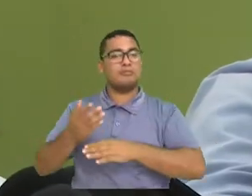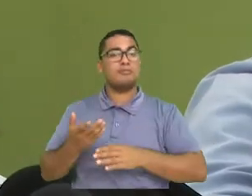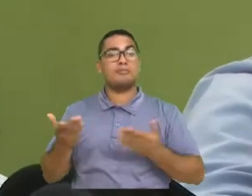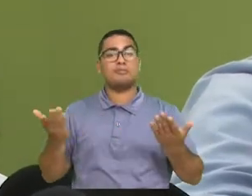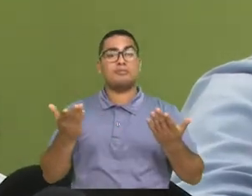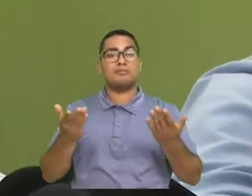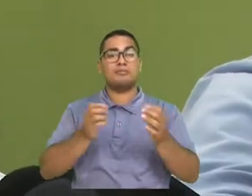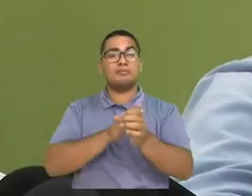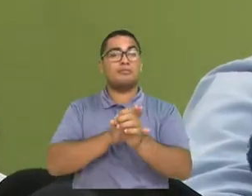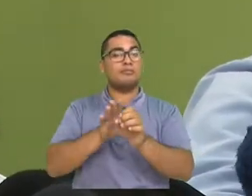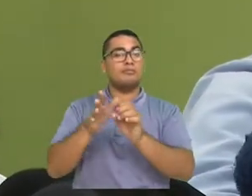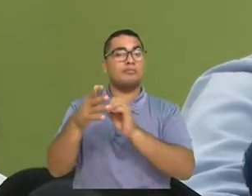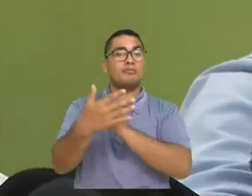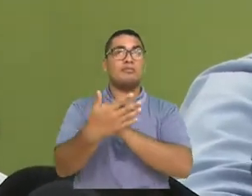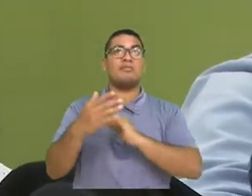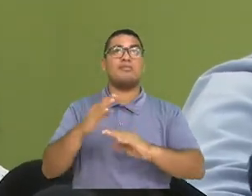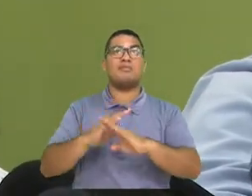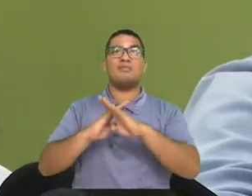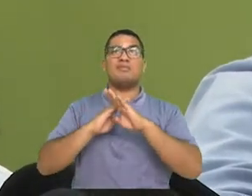para